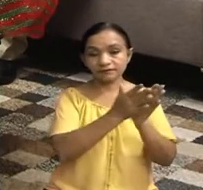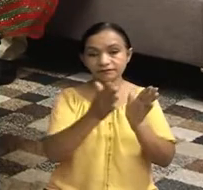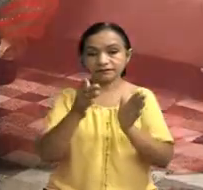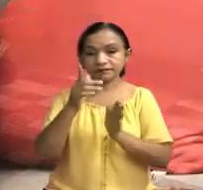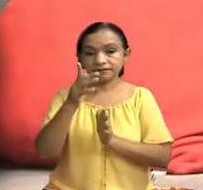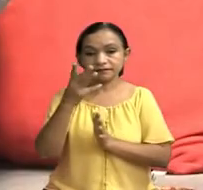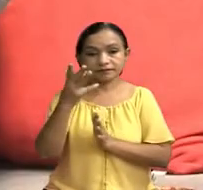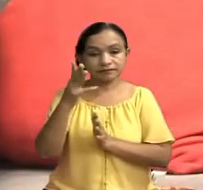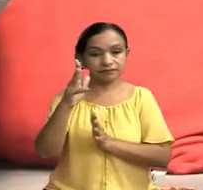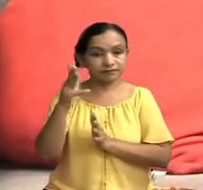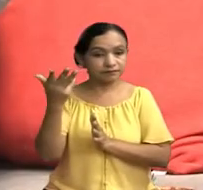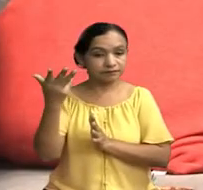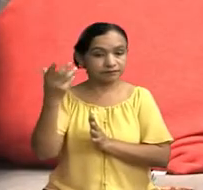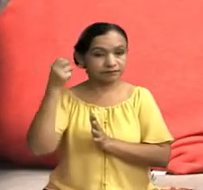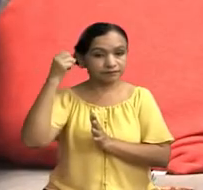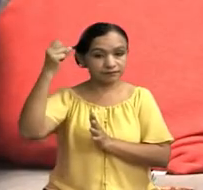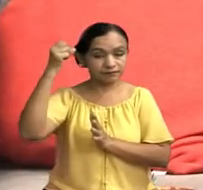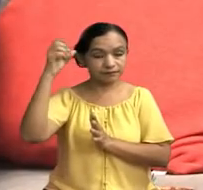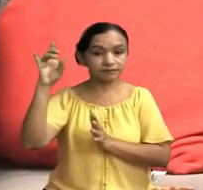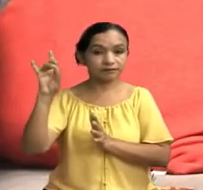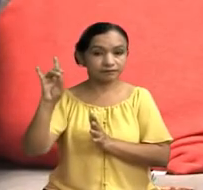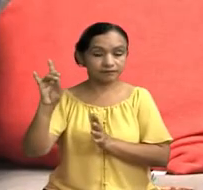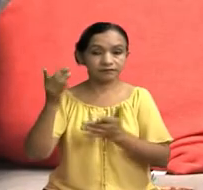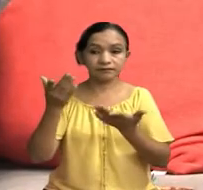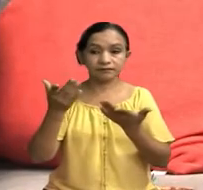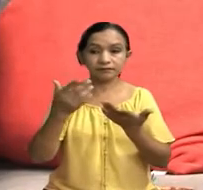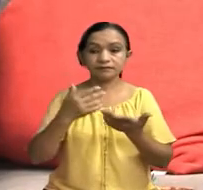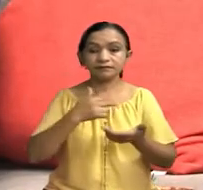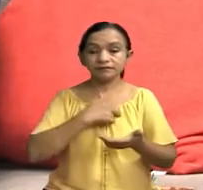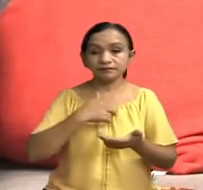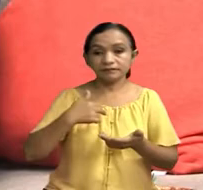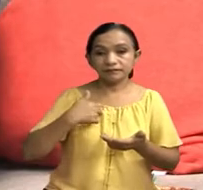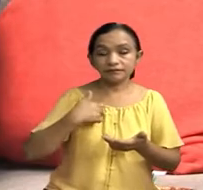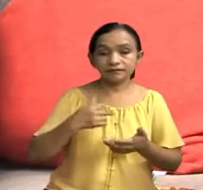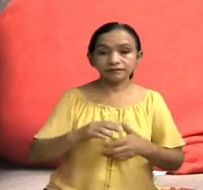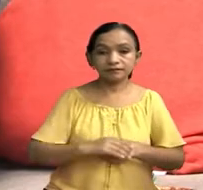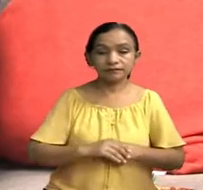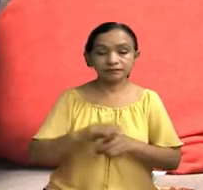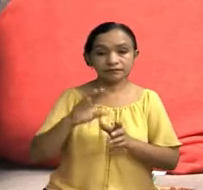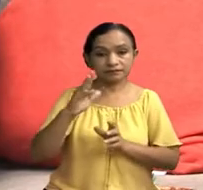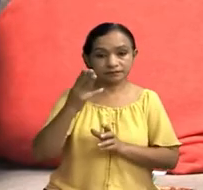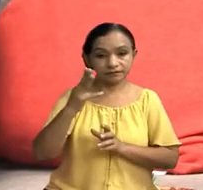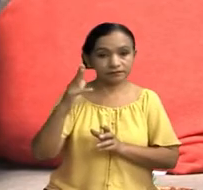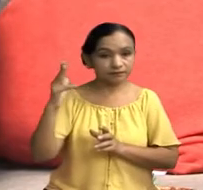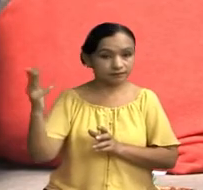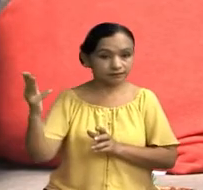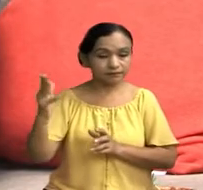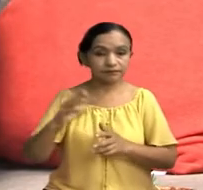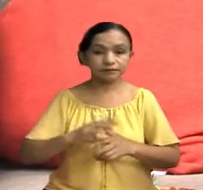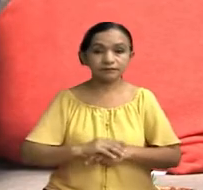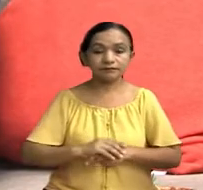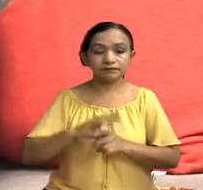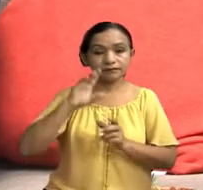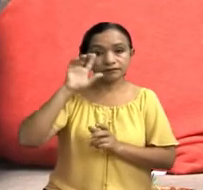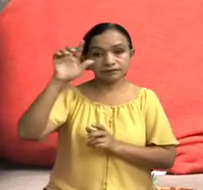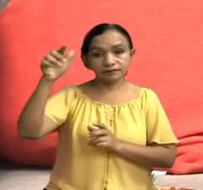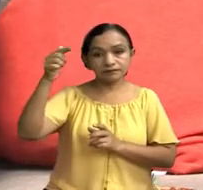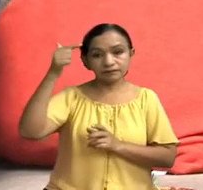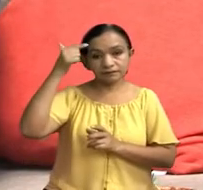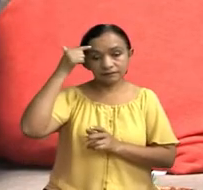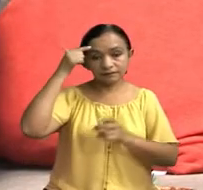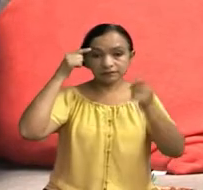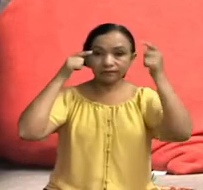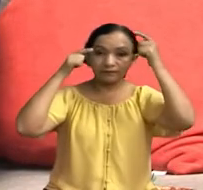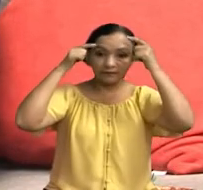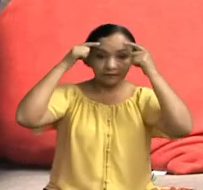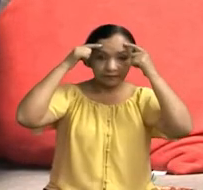1998-1999, que triunfó la Revolución Bolivariana, en febrero del 99, llega el gobierno del comandante Hugo Chávez, y a